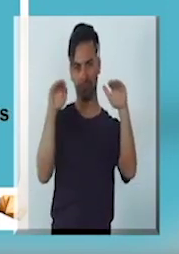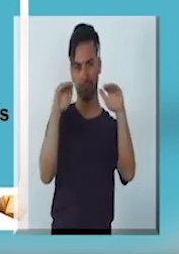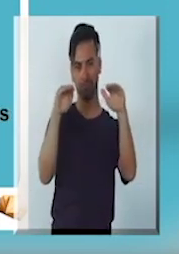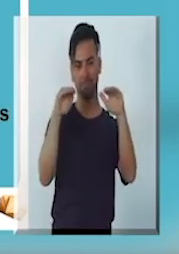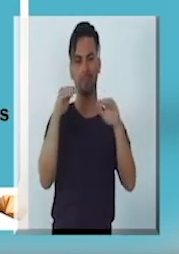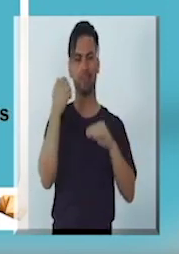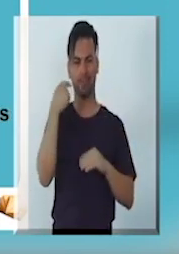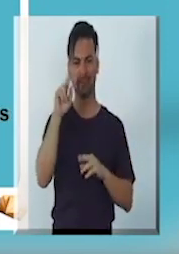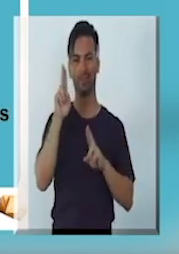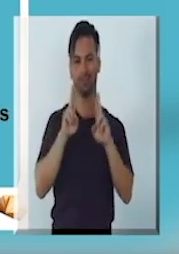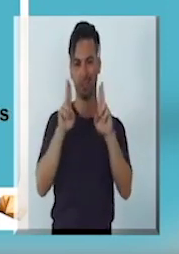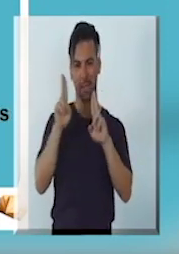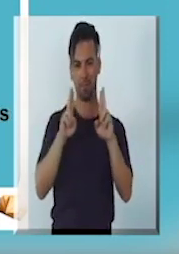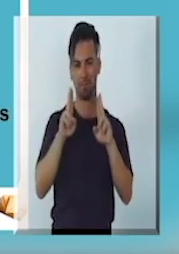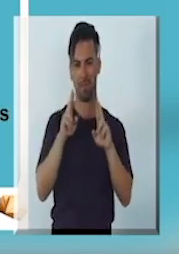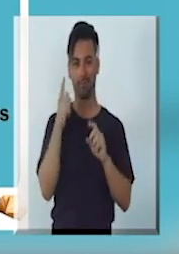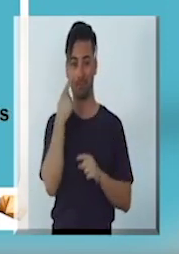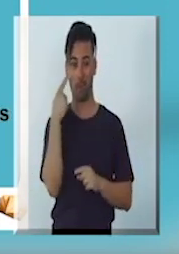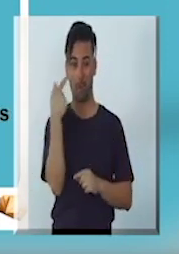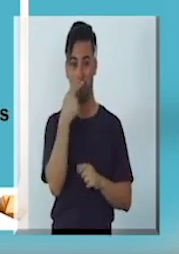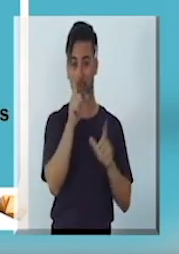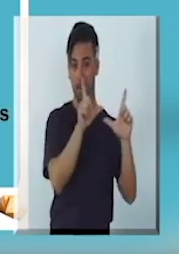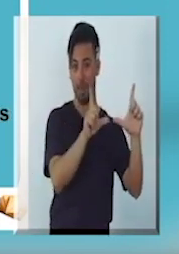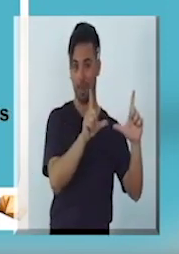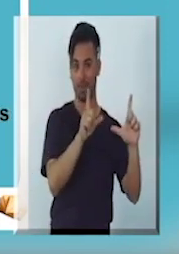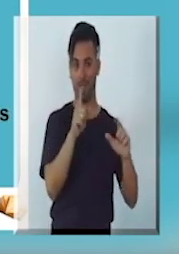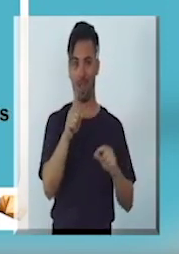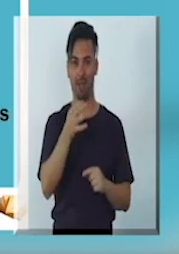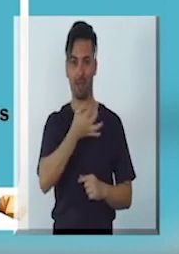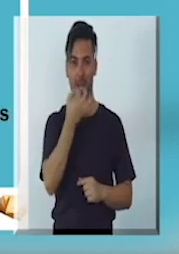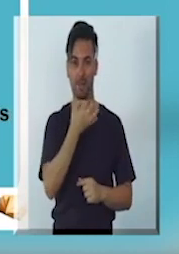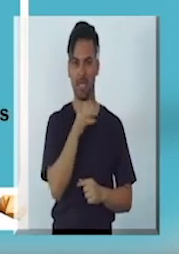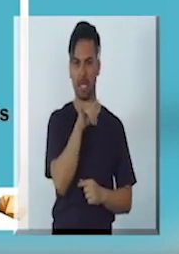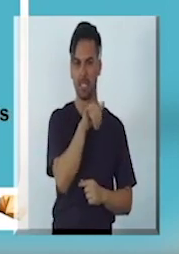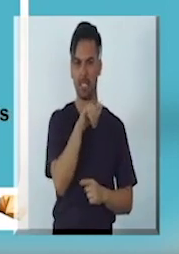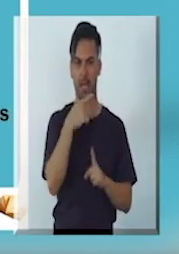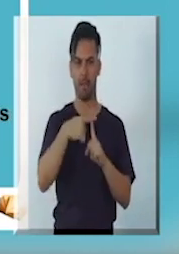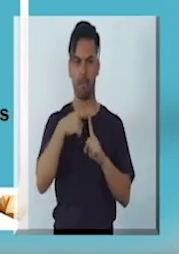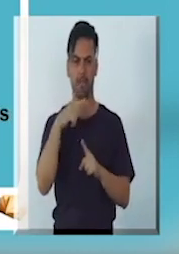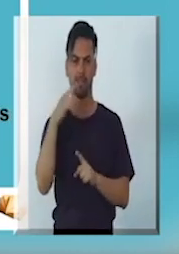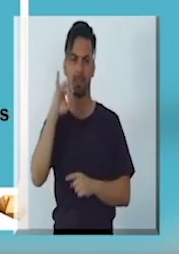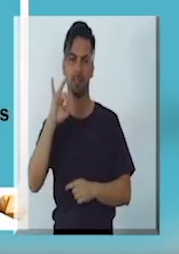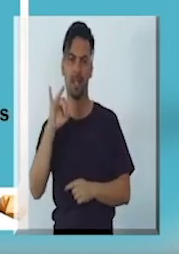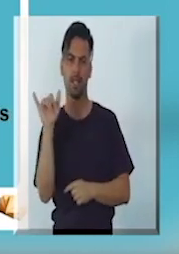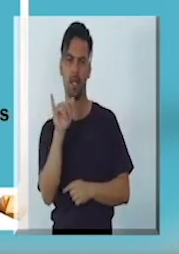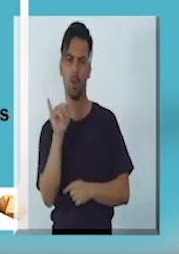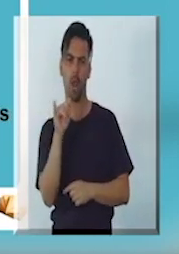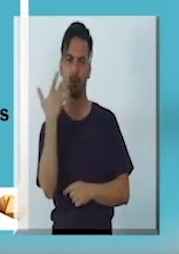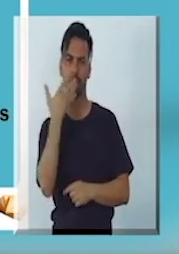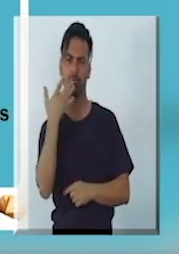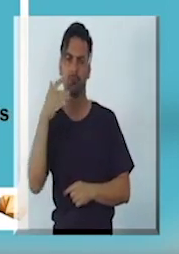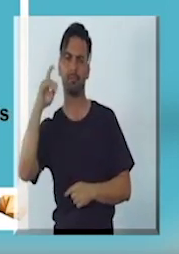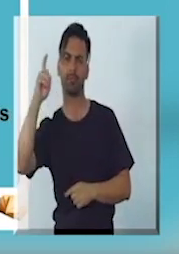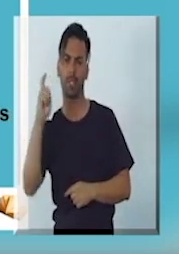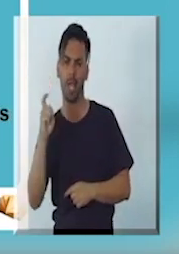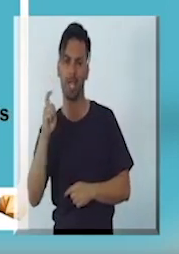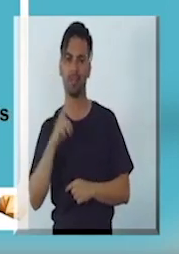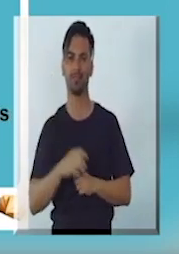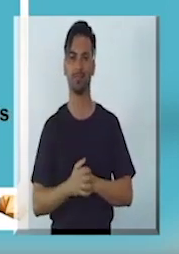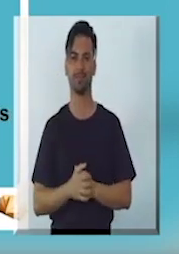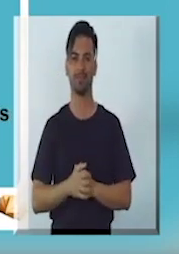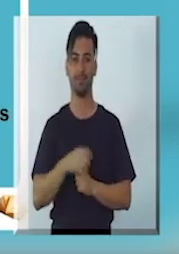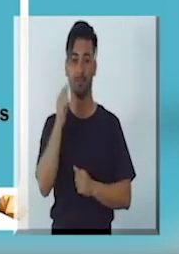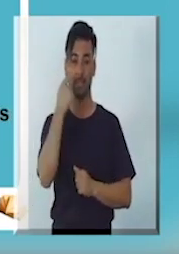ser como lo están viendo en pantalla. Y más 7 igual a X. Correcto. Observa que la palabra excede